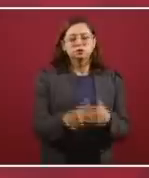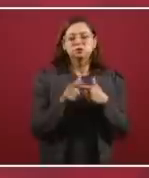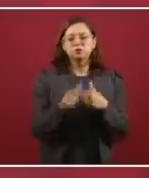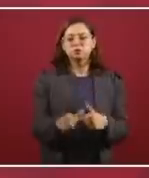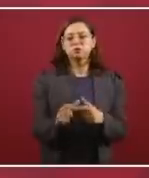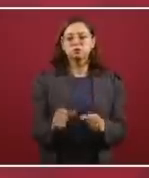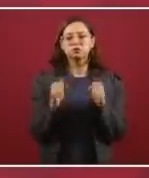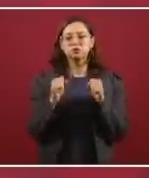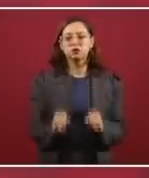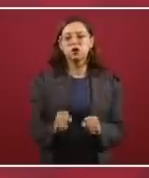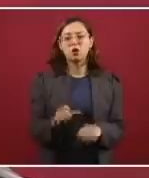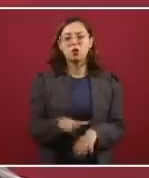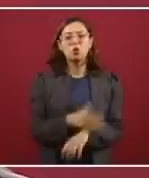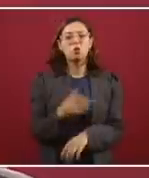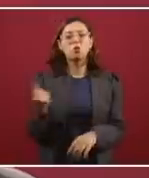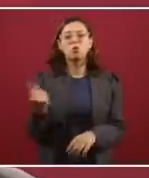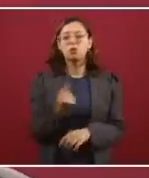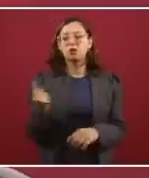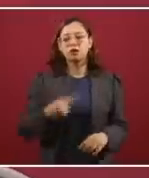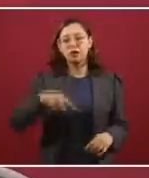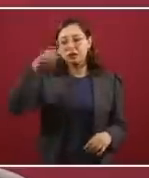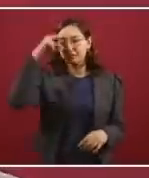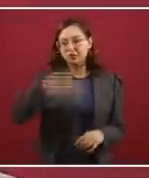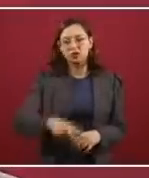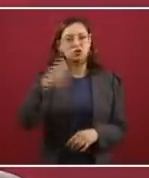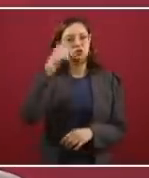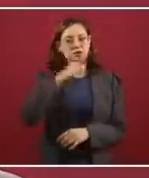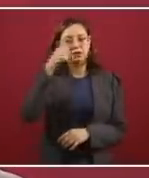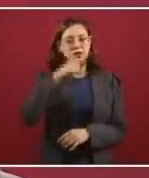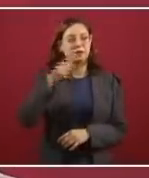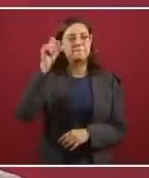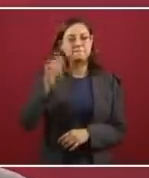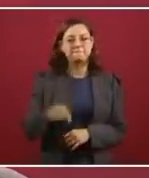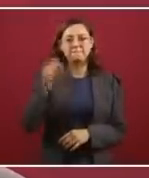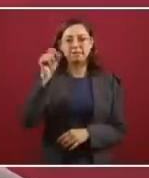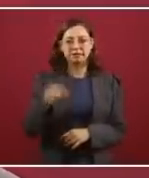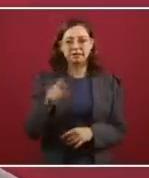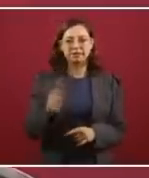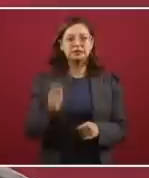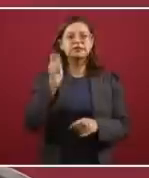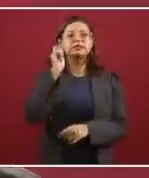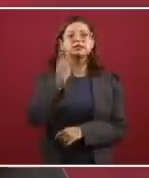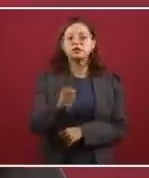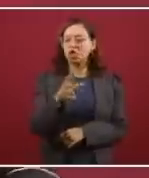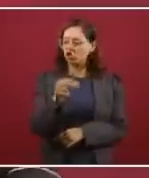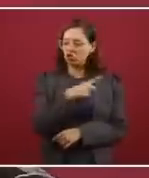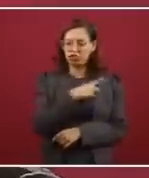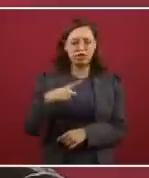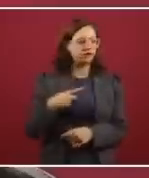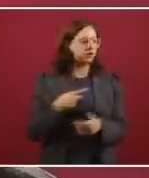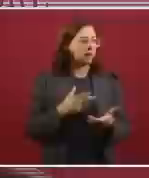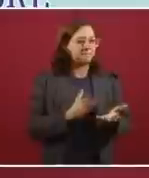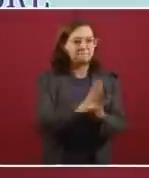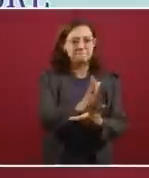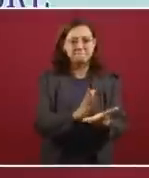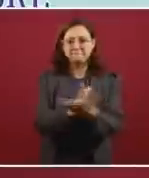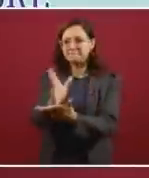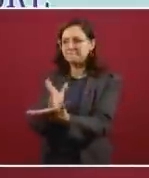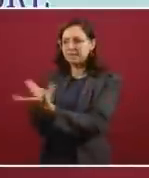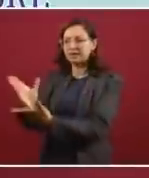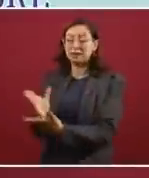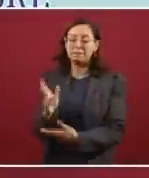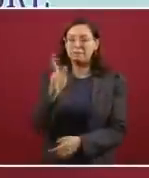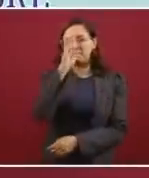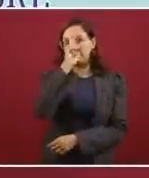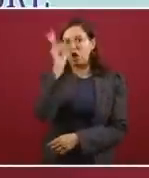se refiere a lo que México siempre ha sostenido, es decir, a la no intervención y menos cuando es por medios que tengan